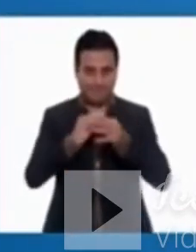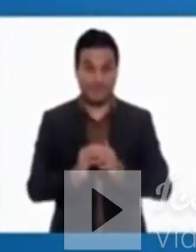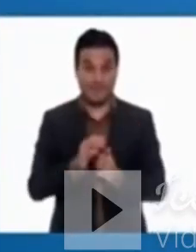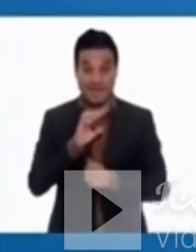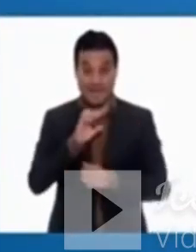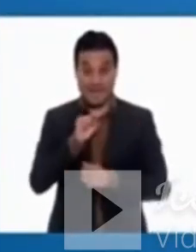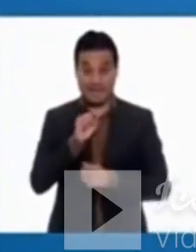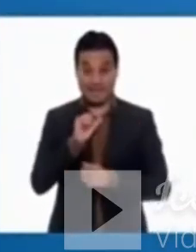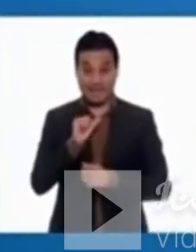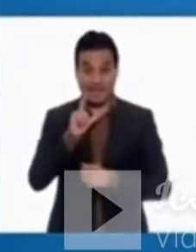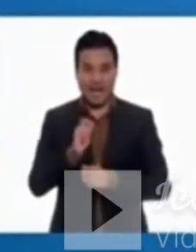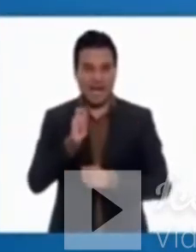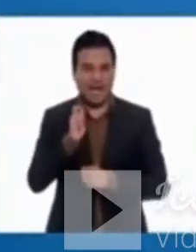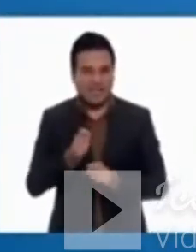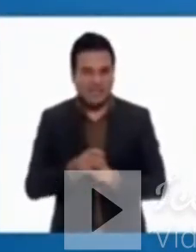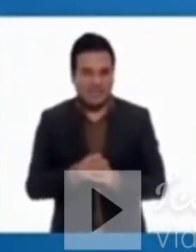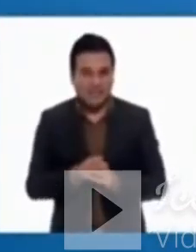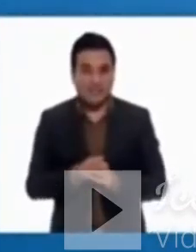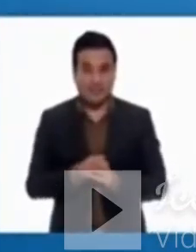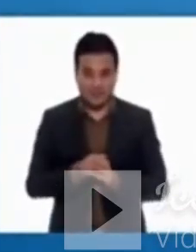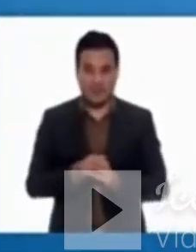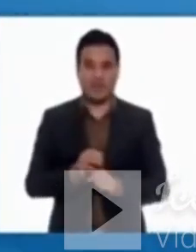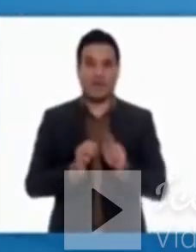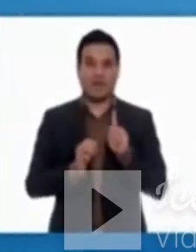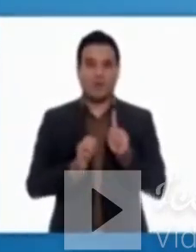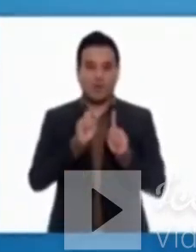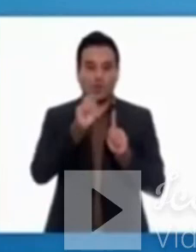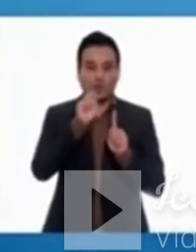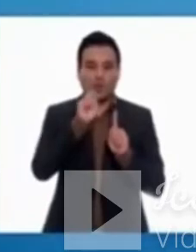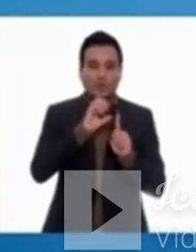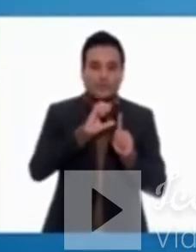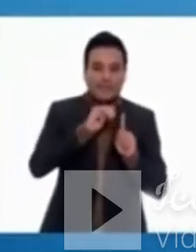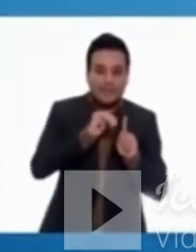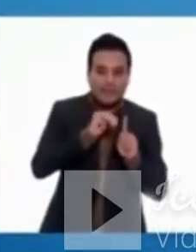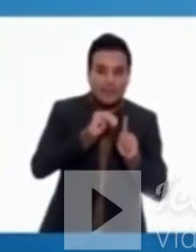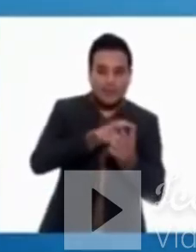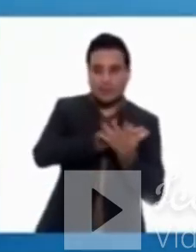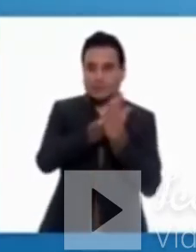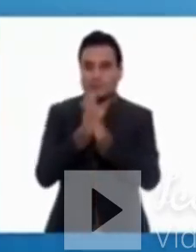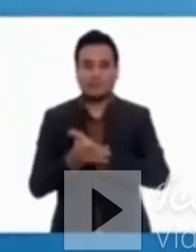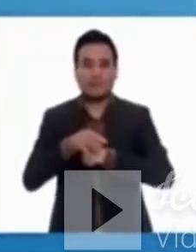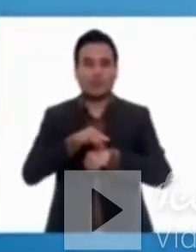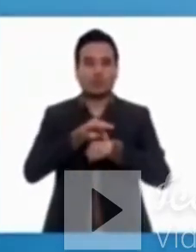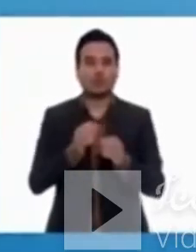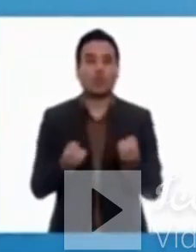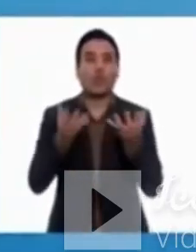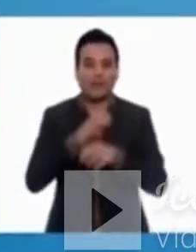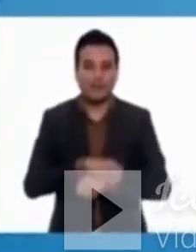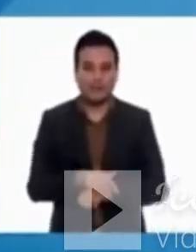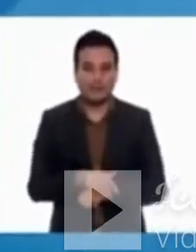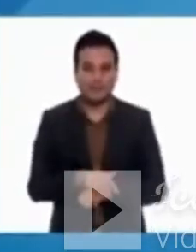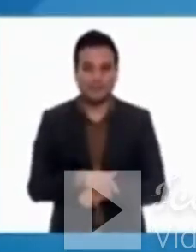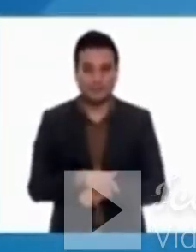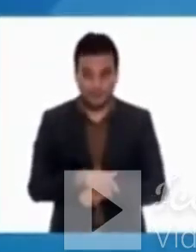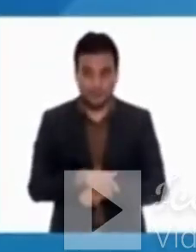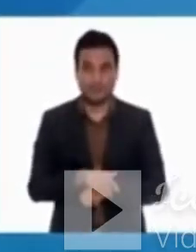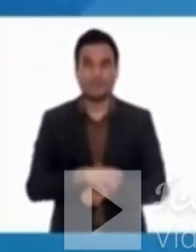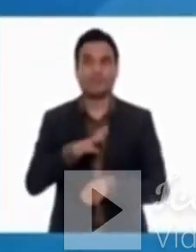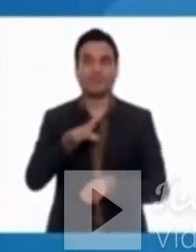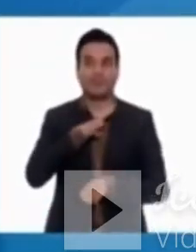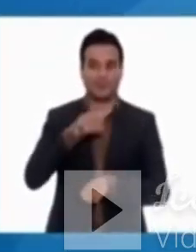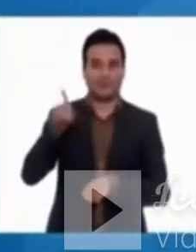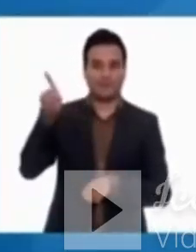escalas representan en pequeño medidas grandes de la vida real. Se representan de forma gráfica,